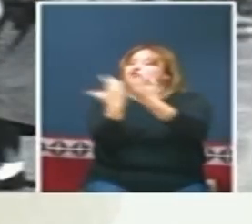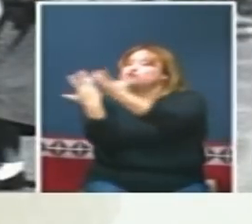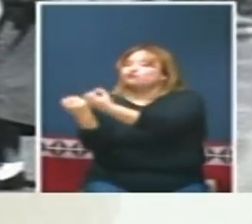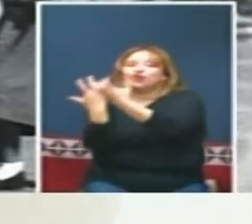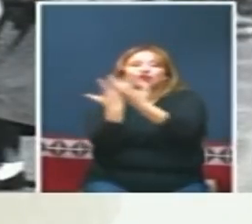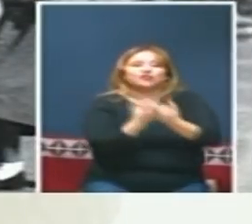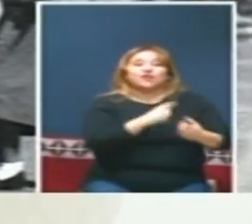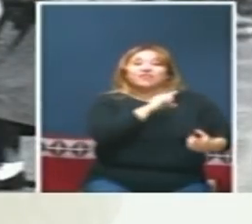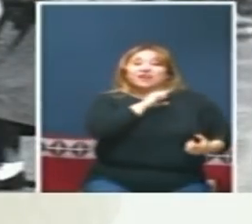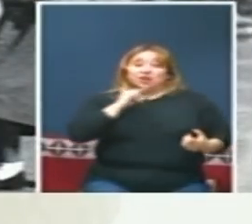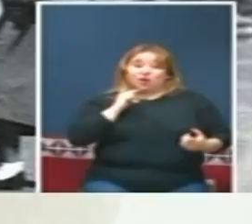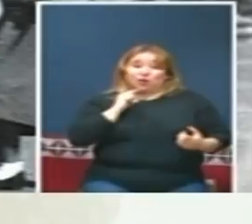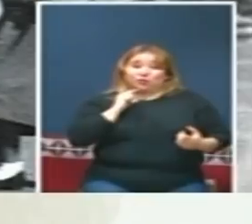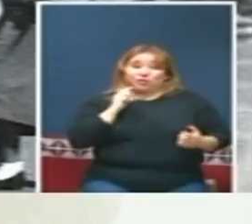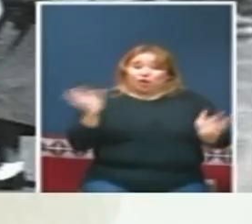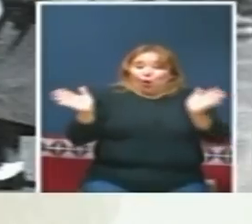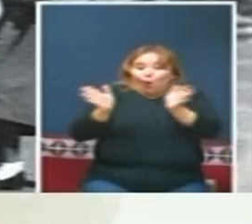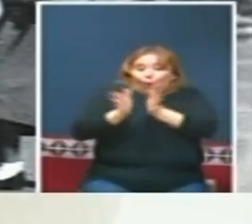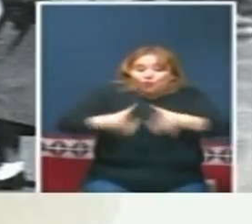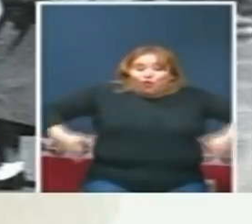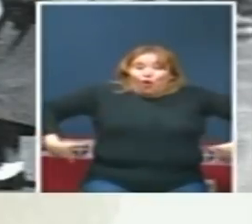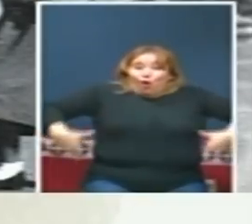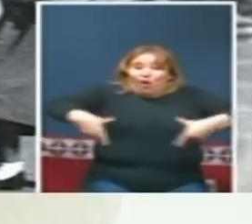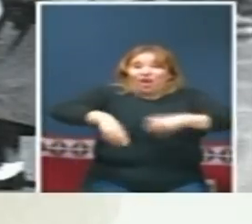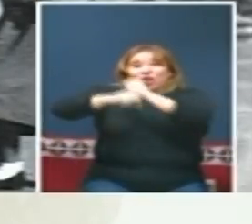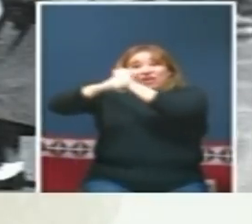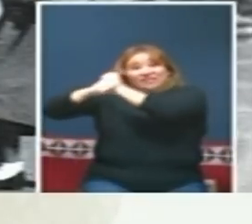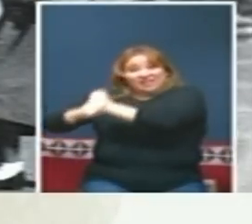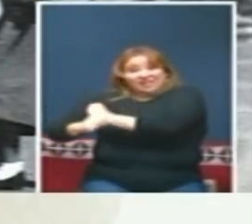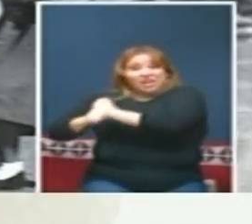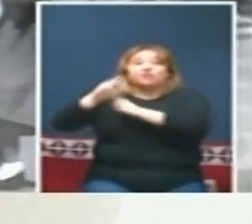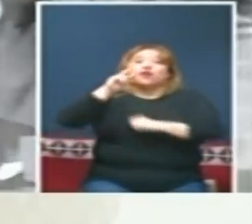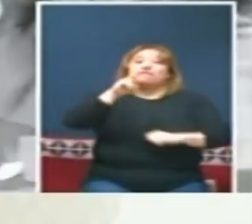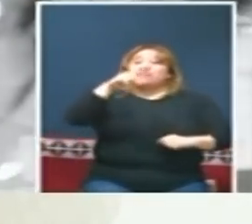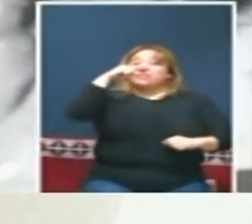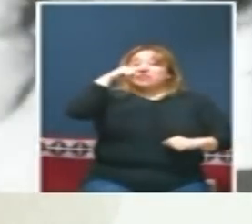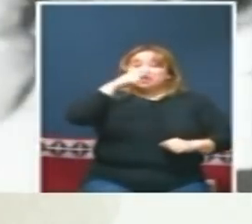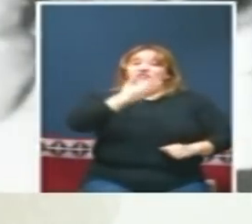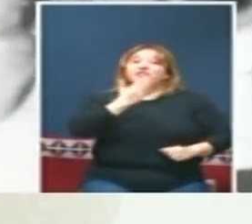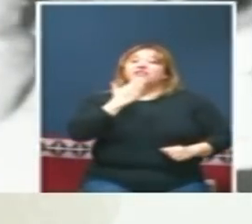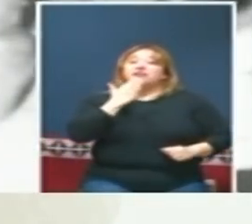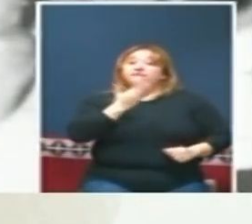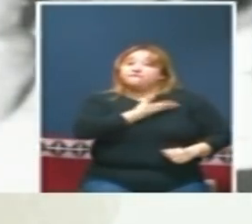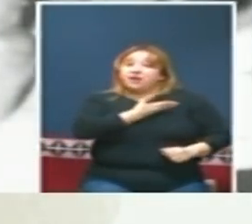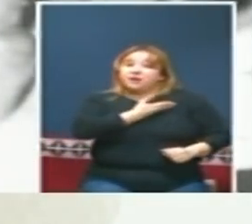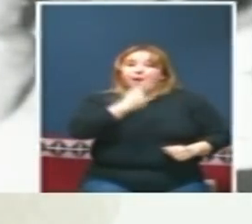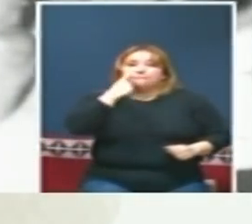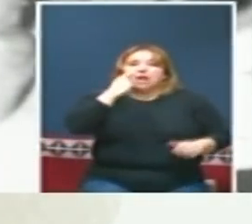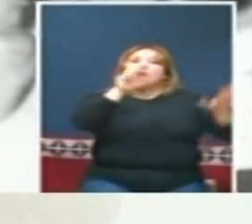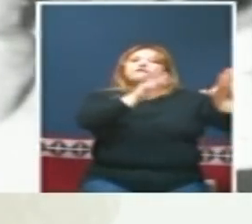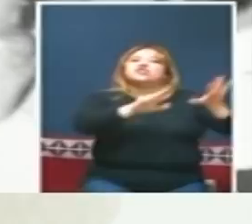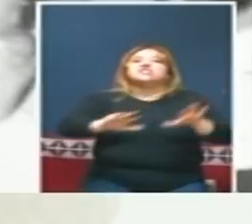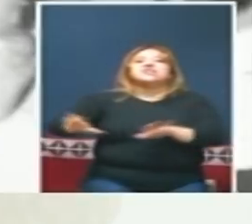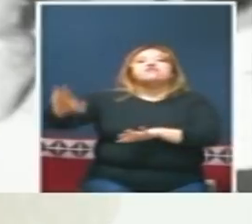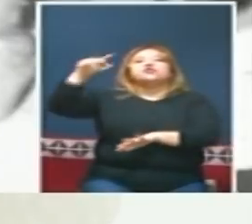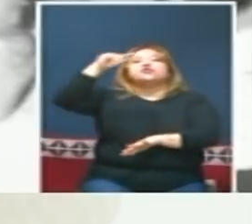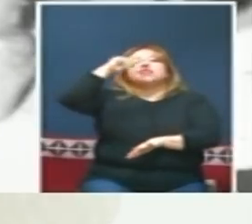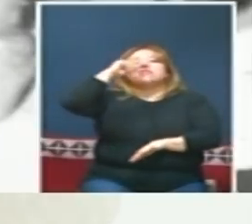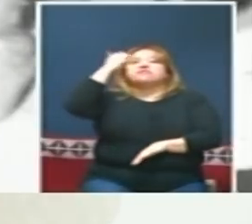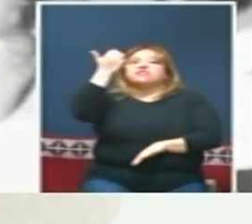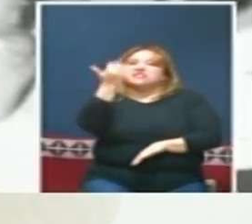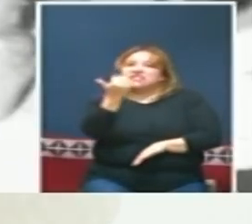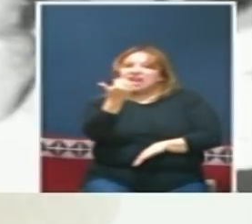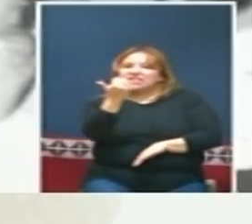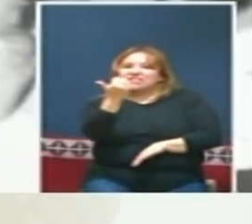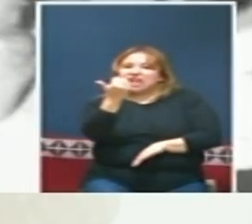y religiosas con el obispo, el 27 de febrero de 1976 fue destinado